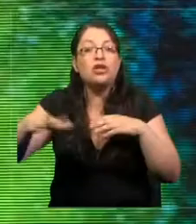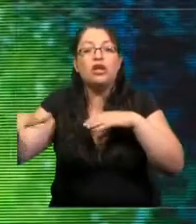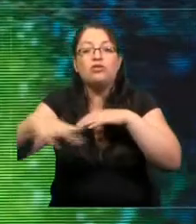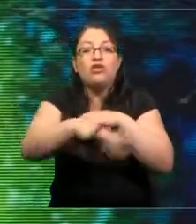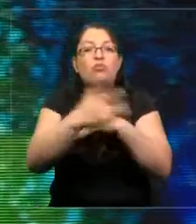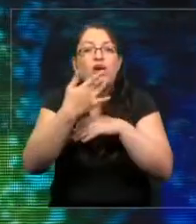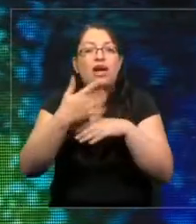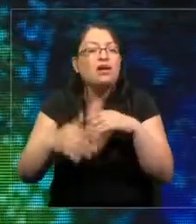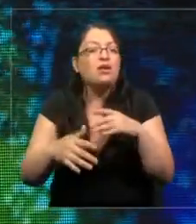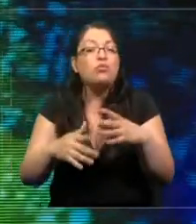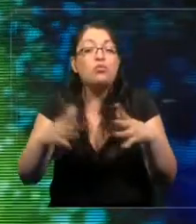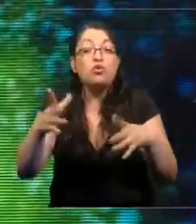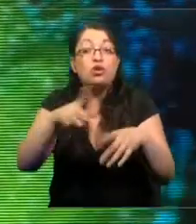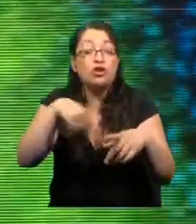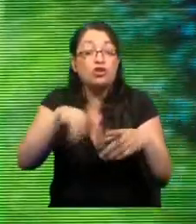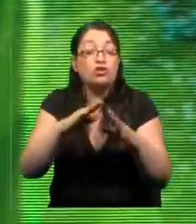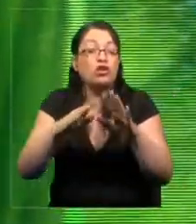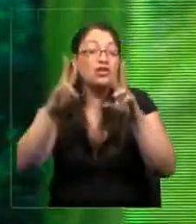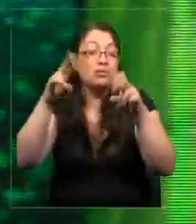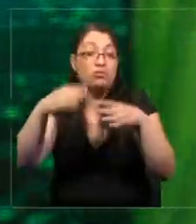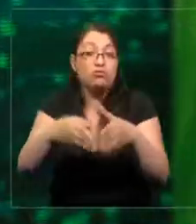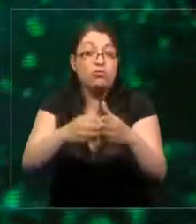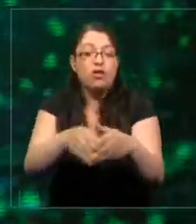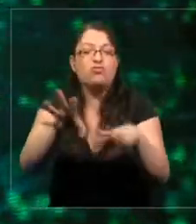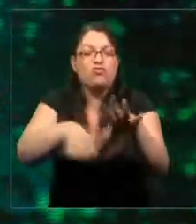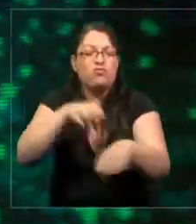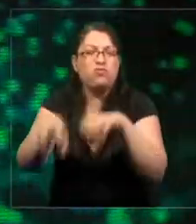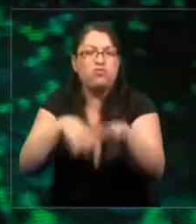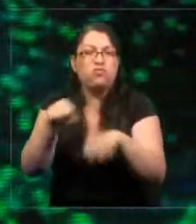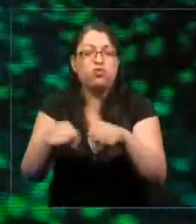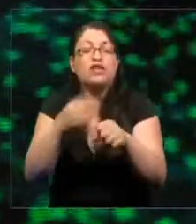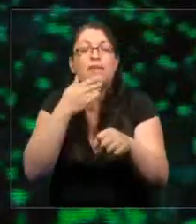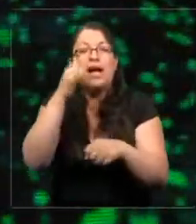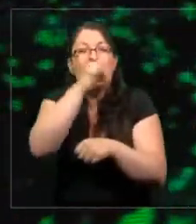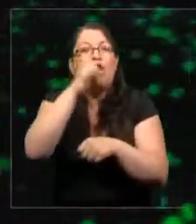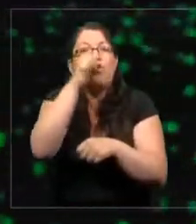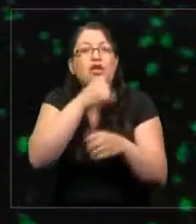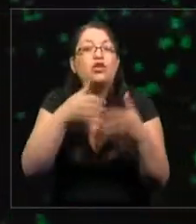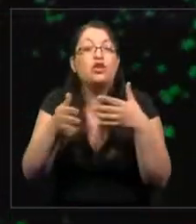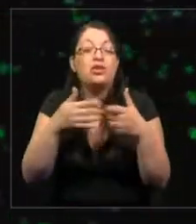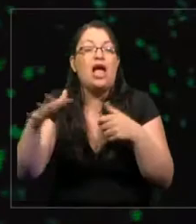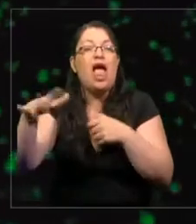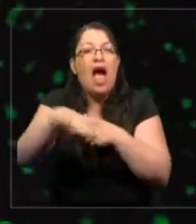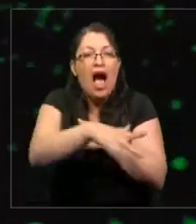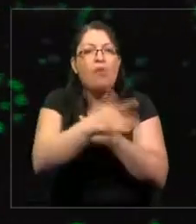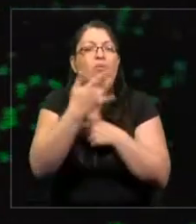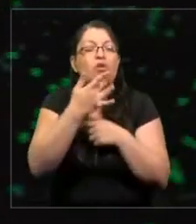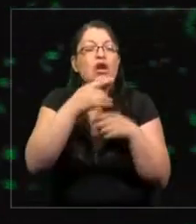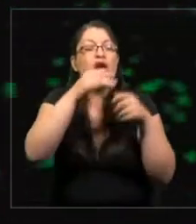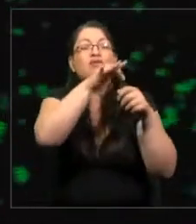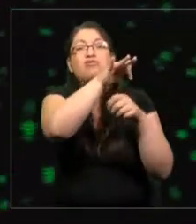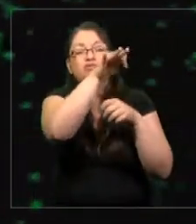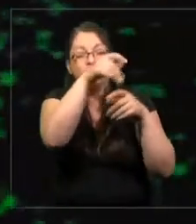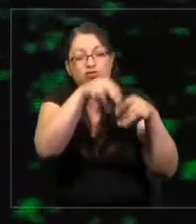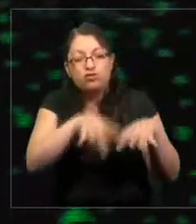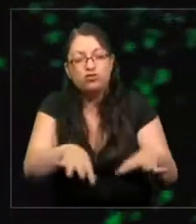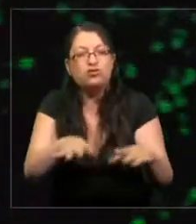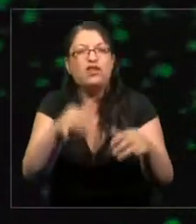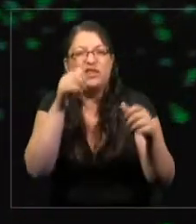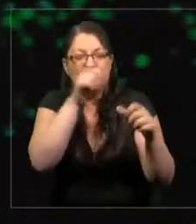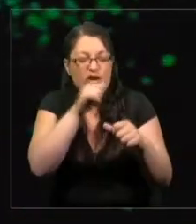gran parte de nuestro ecosistema es pesquero la contaminación fundamentalmente por ejemplo de las aguas por fertilizantes o